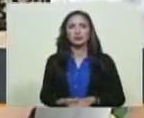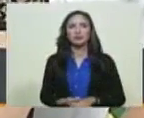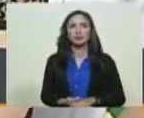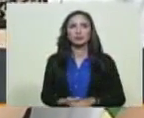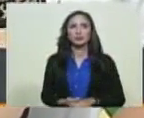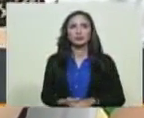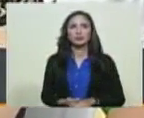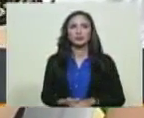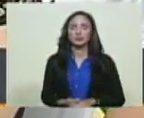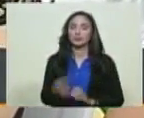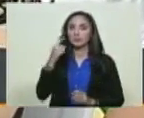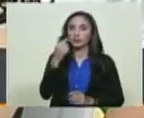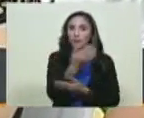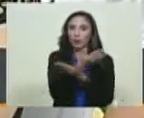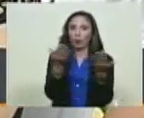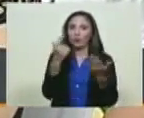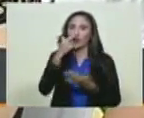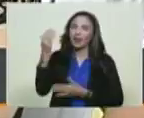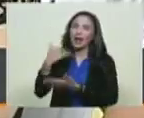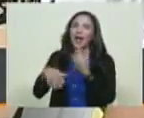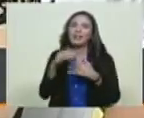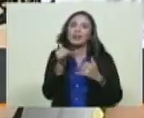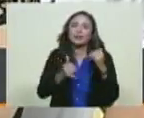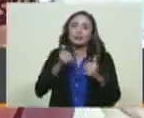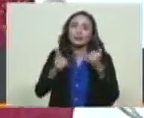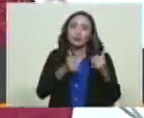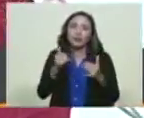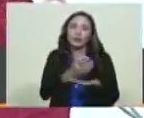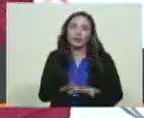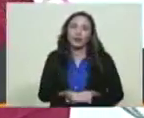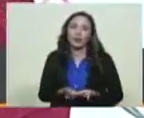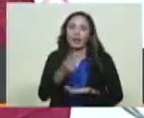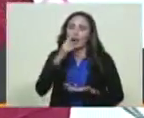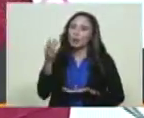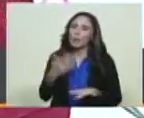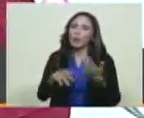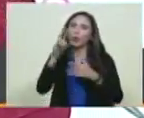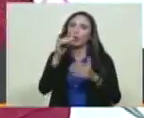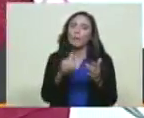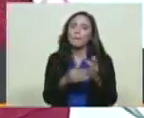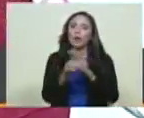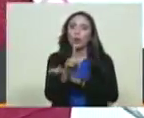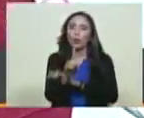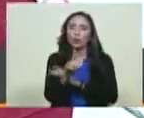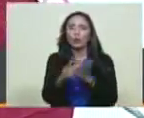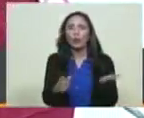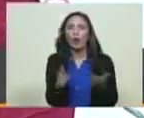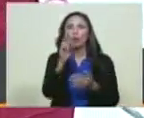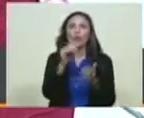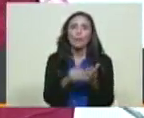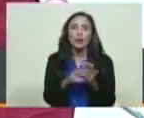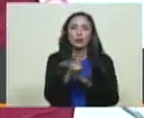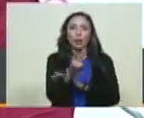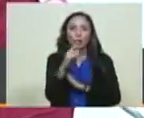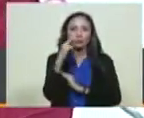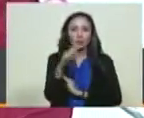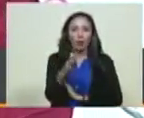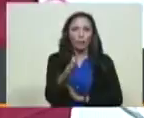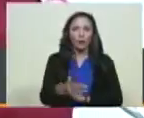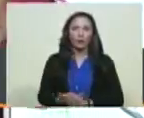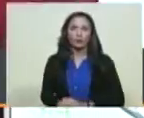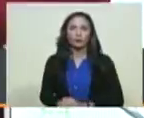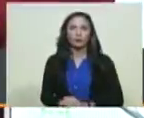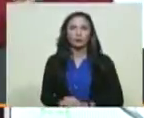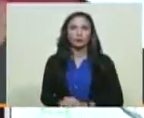muchos de ustedes no habían nacido cuando en el año 2001 2002 ya